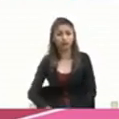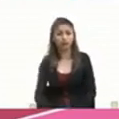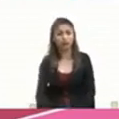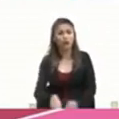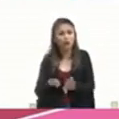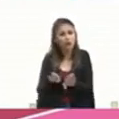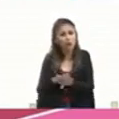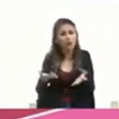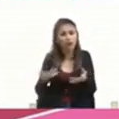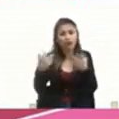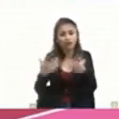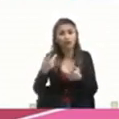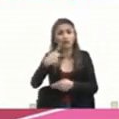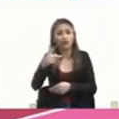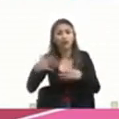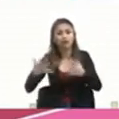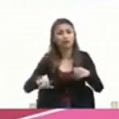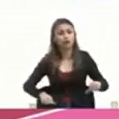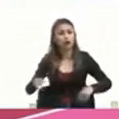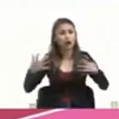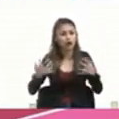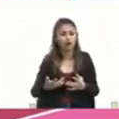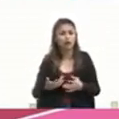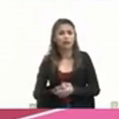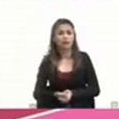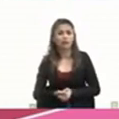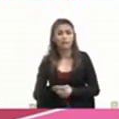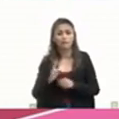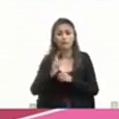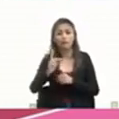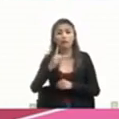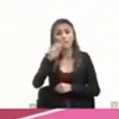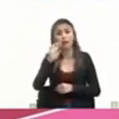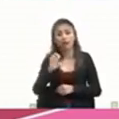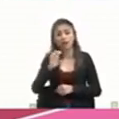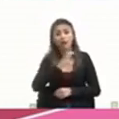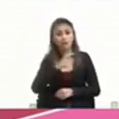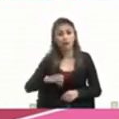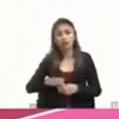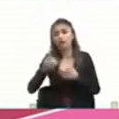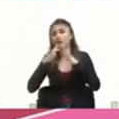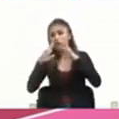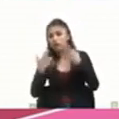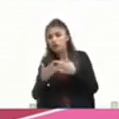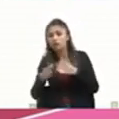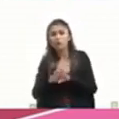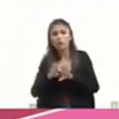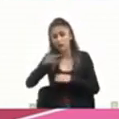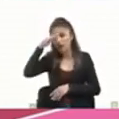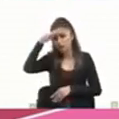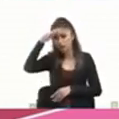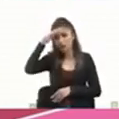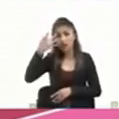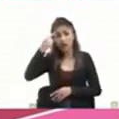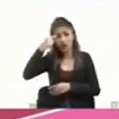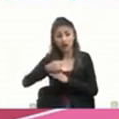de cómo están llevando los actos de precampaña o de reuniones. Y